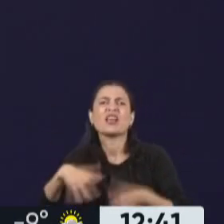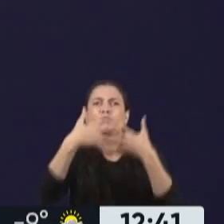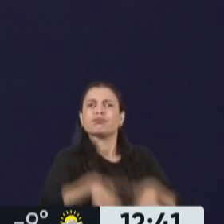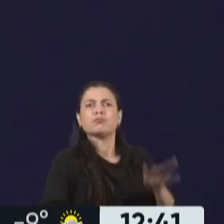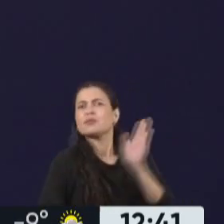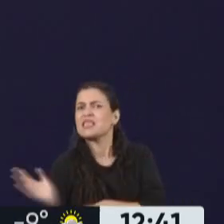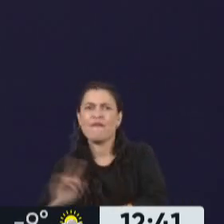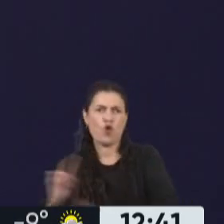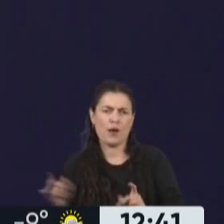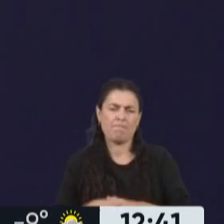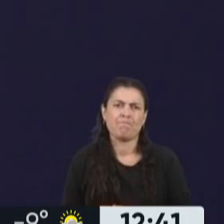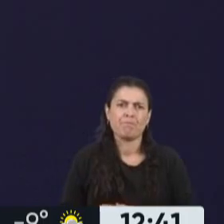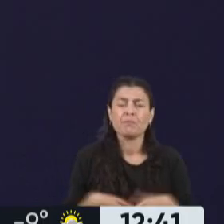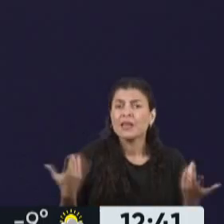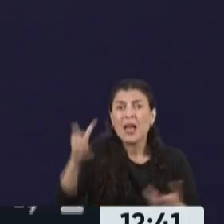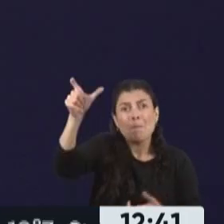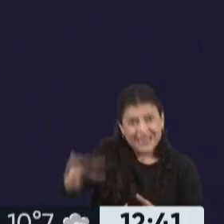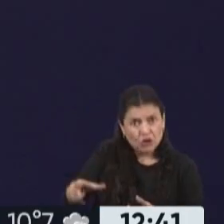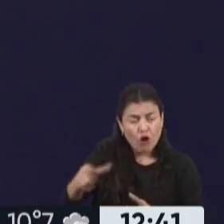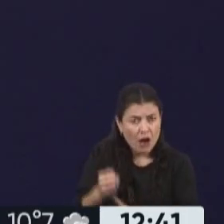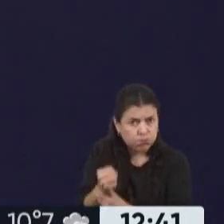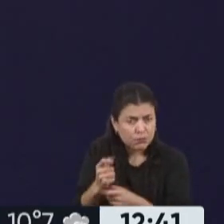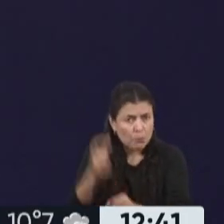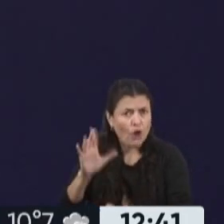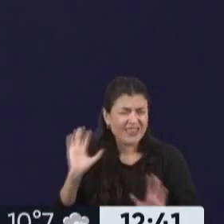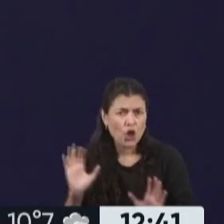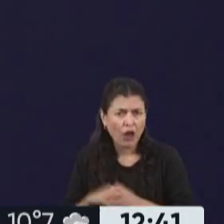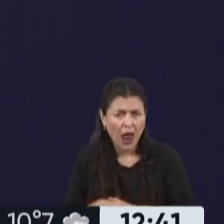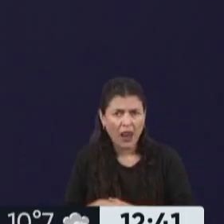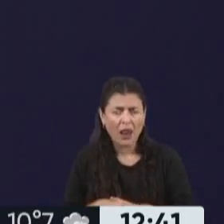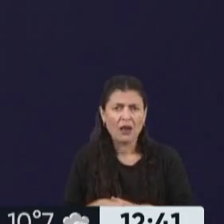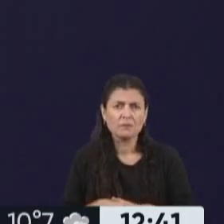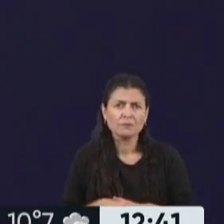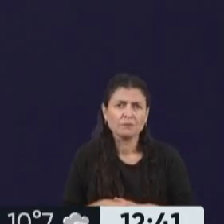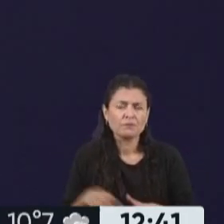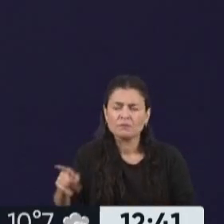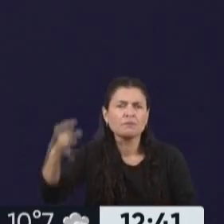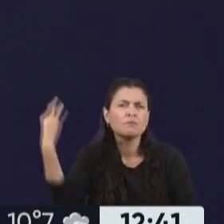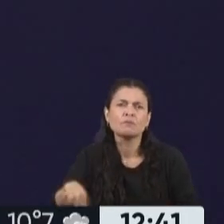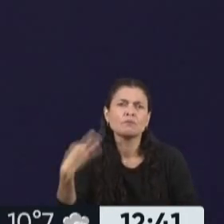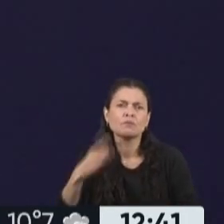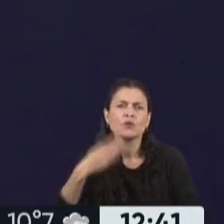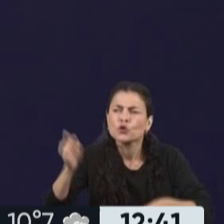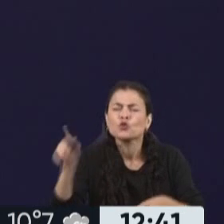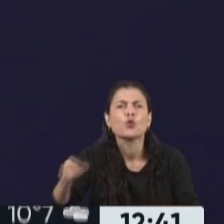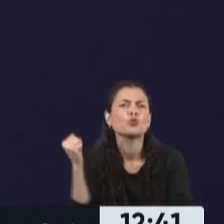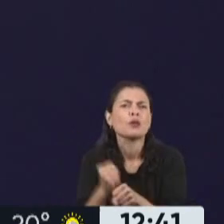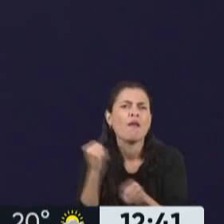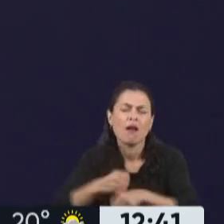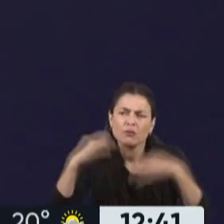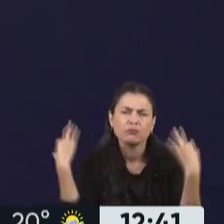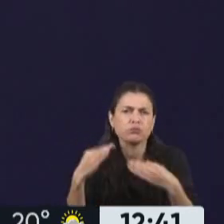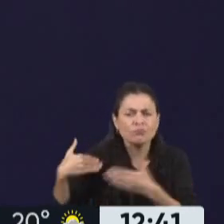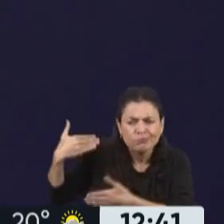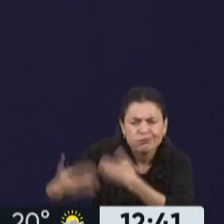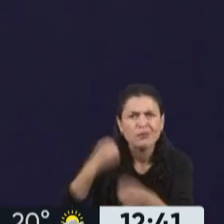cuestión, y la profesional en cuestión es, valga la redundancia, excelente en su trabajo, hizo una grandísima